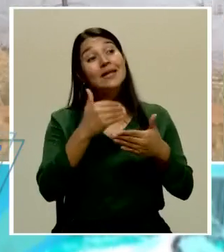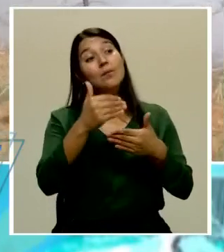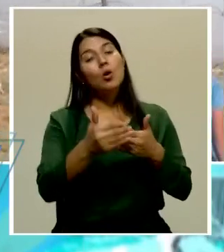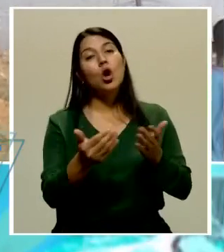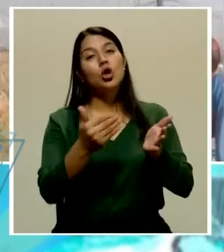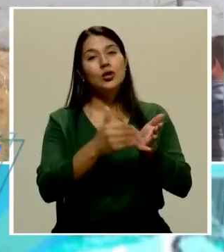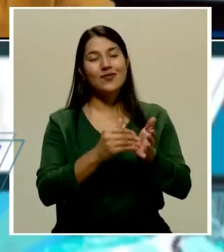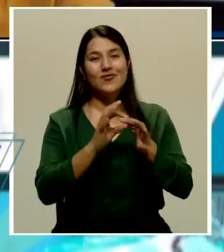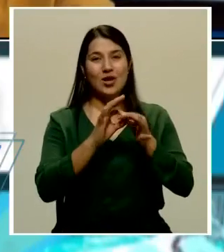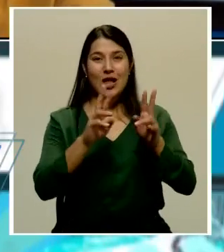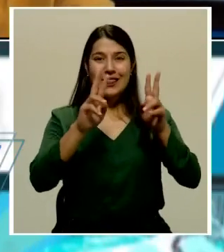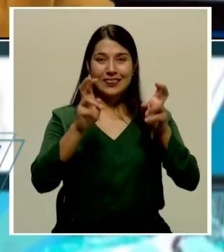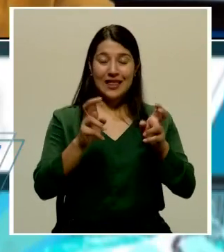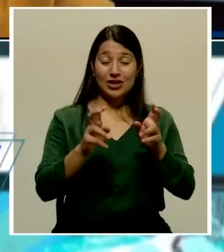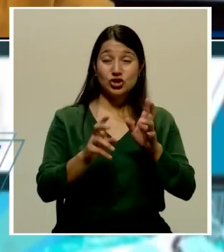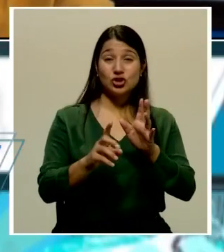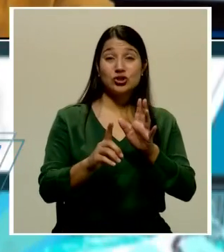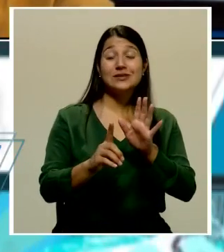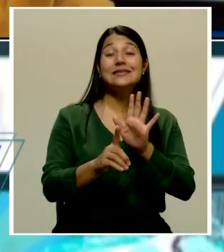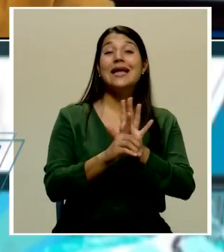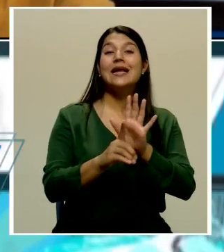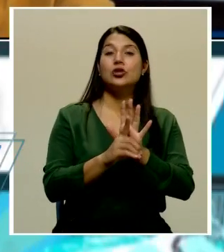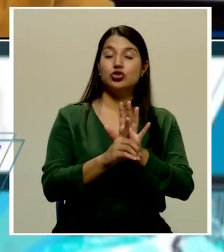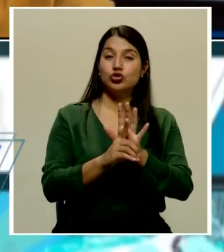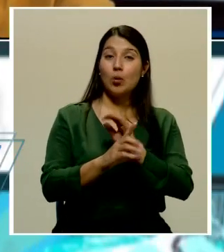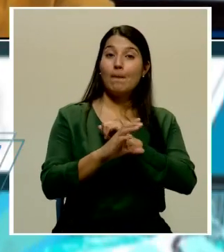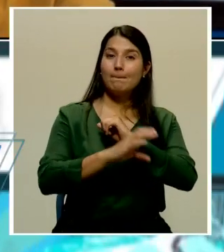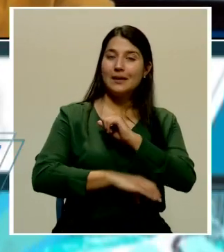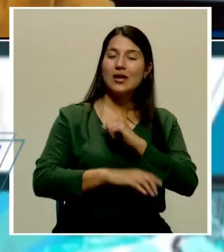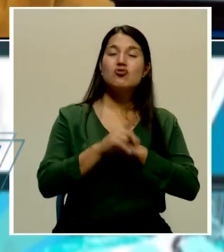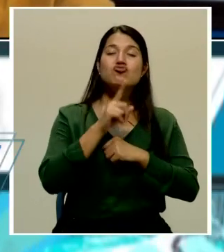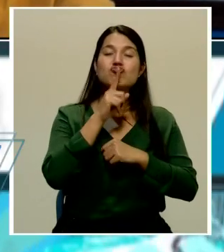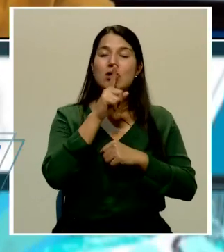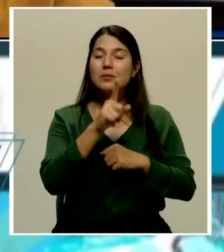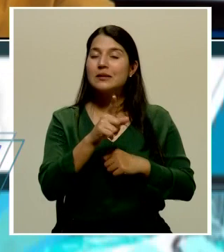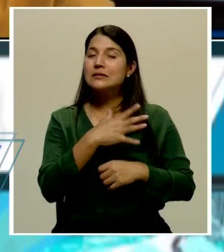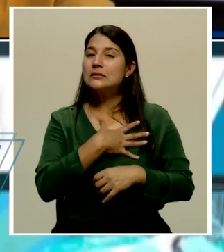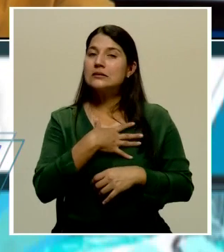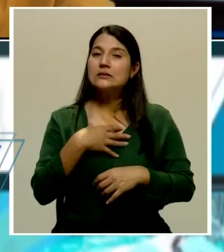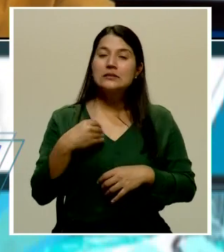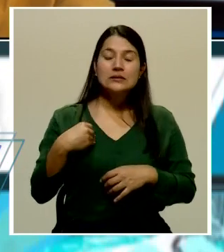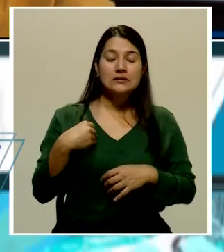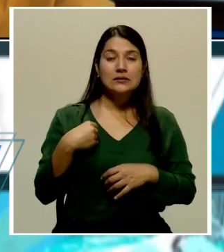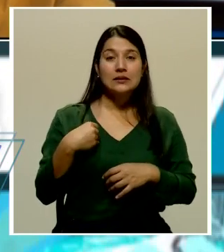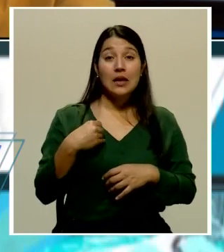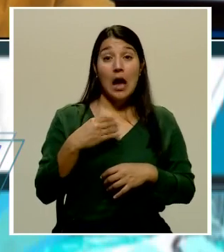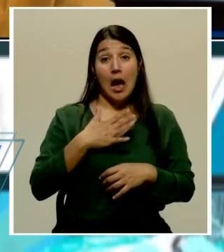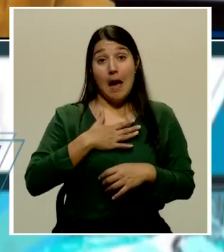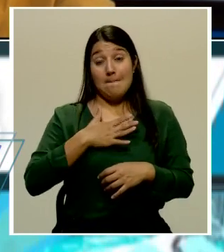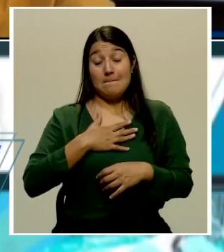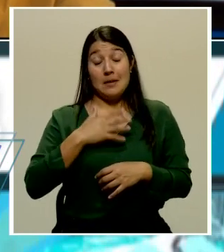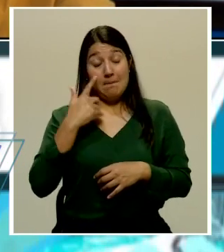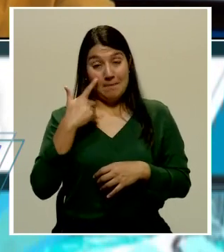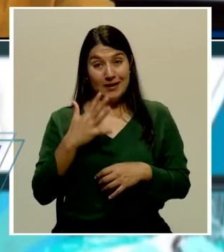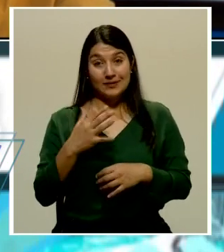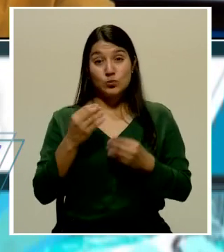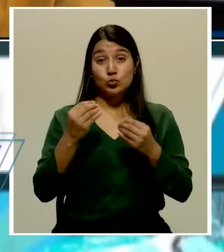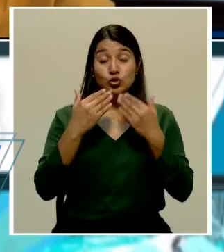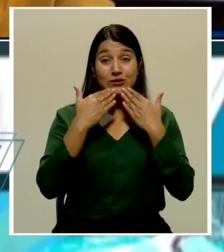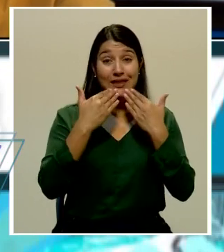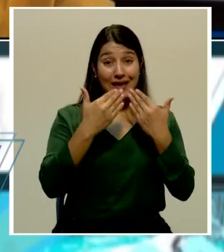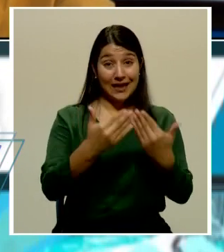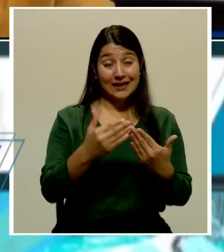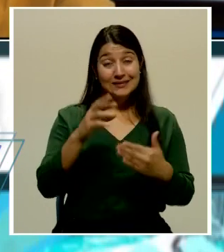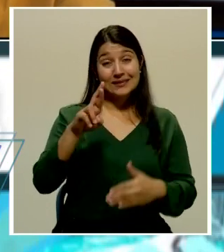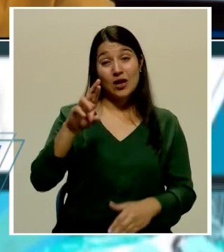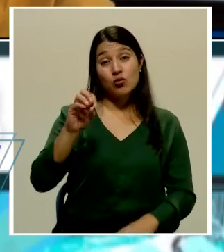tema del derecho penal es absolutamente apasionante, o por lo menos a mí me lo parece. Muchísimas gracias,